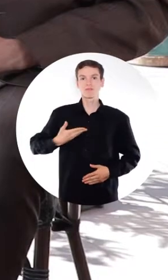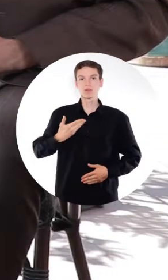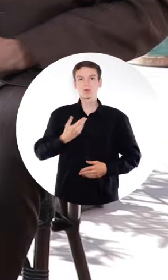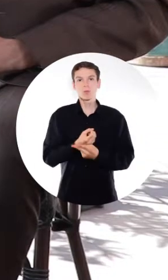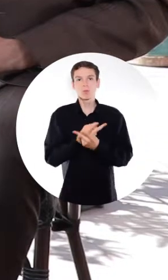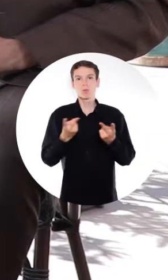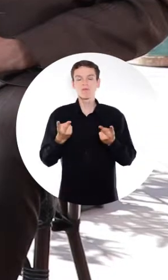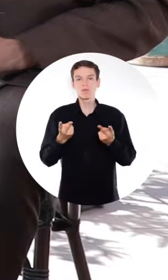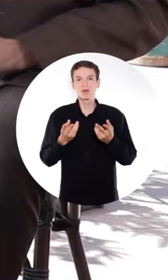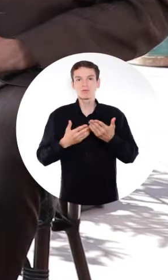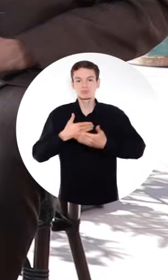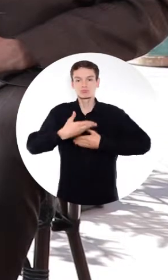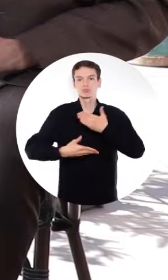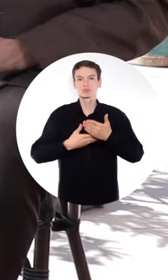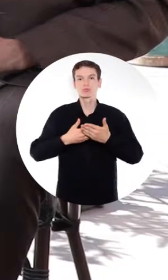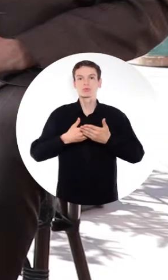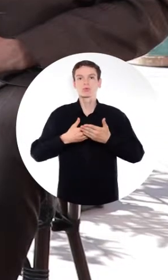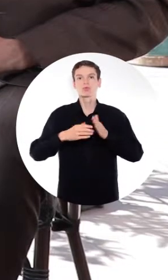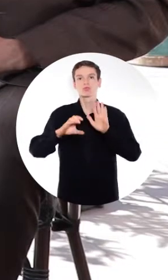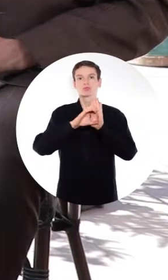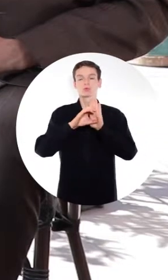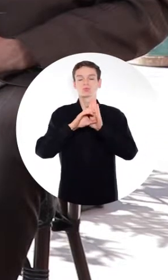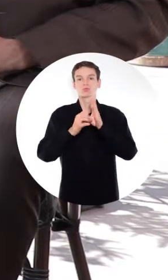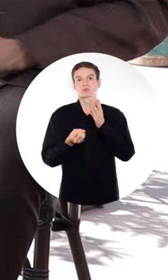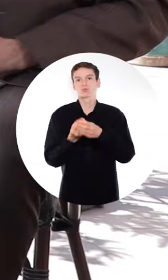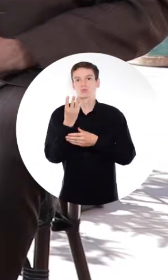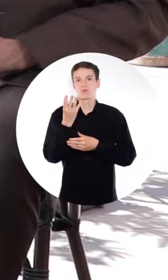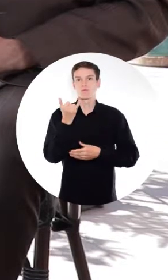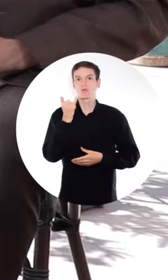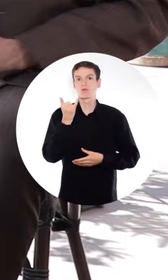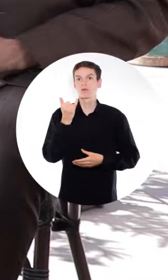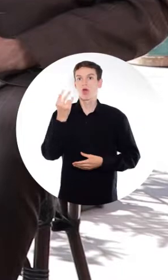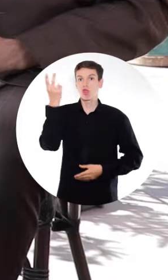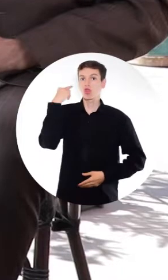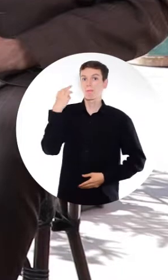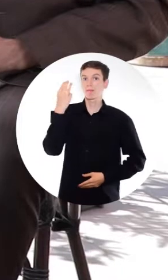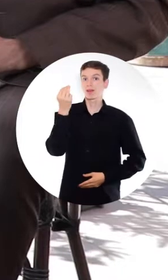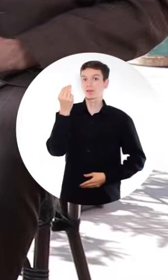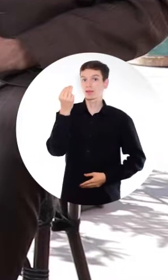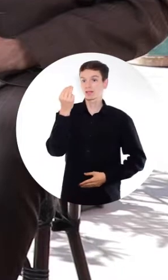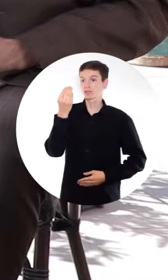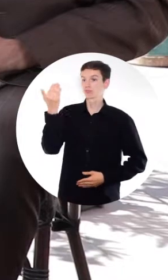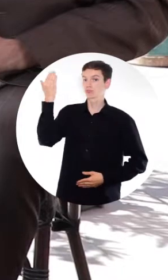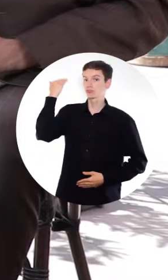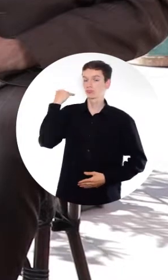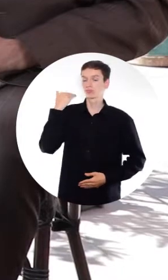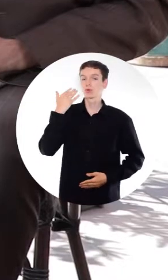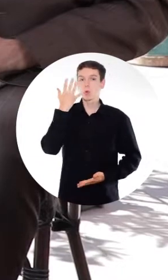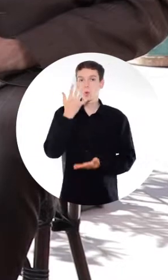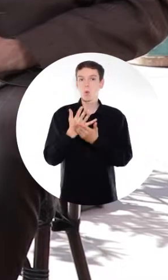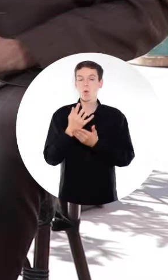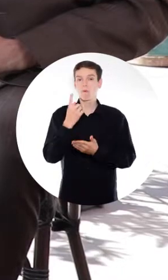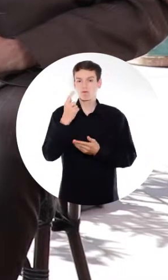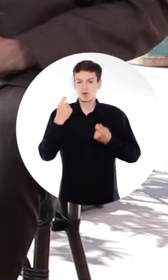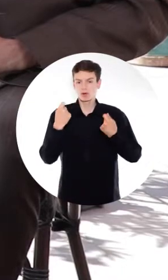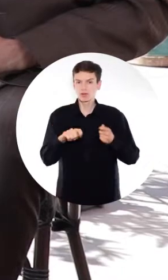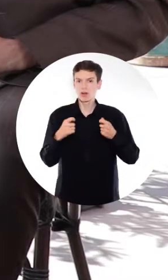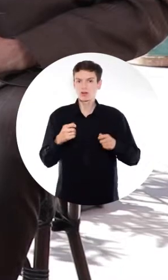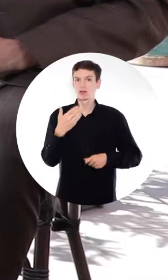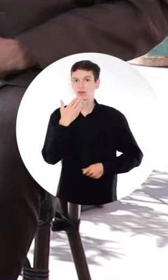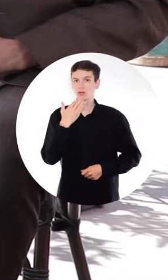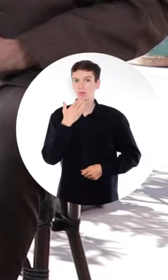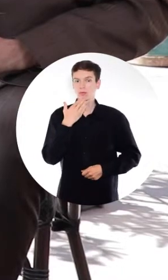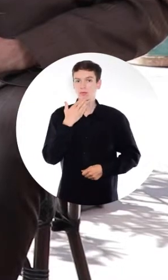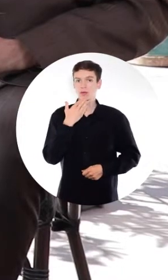12 de 2019. El gobierno anunció un proceso constituyente. En 2013 hubo un intento